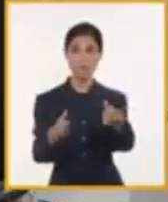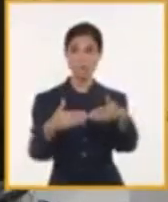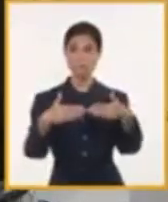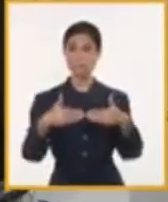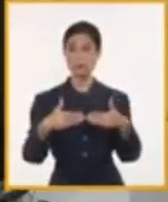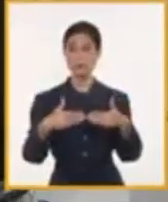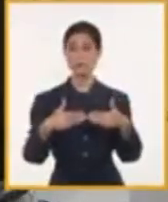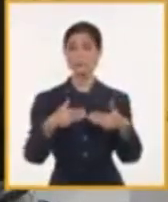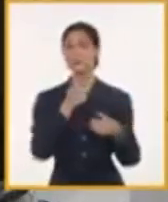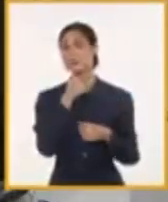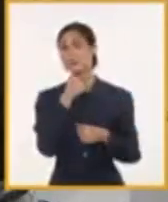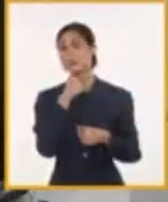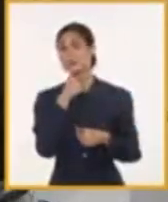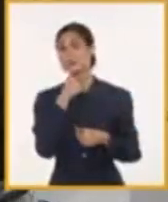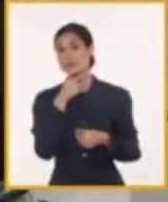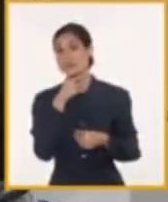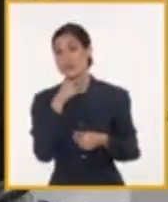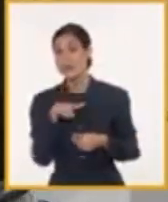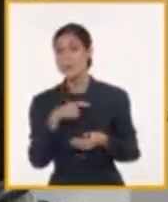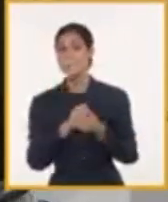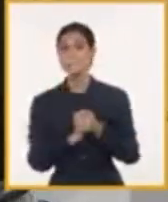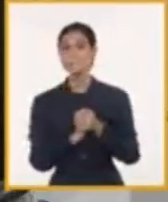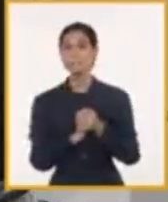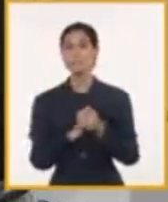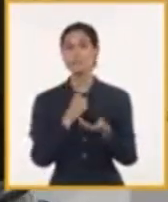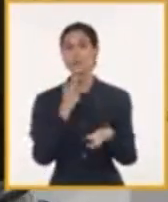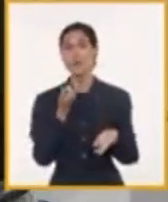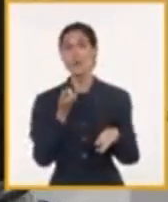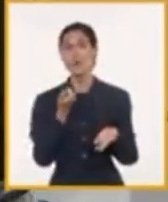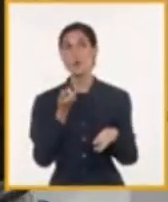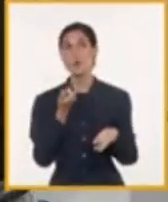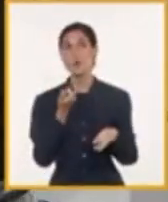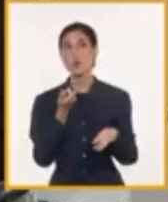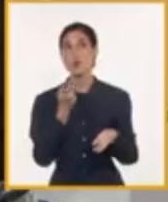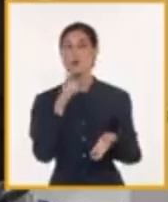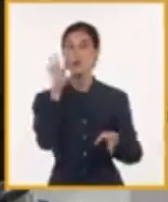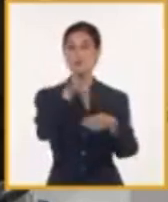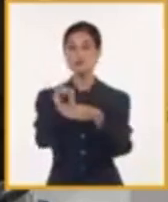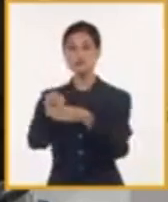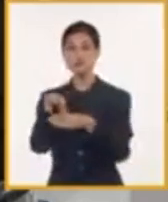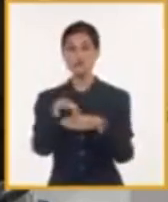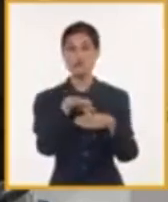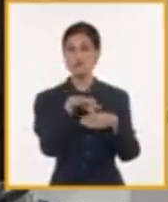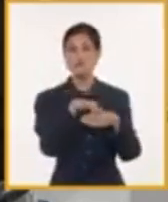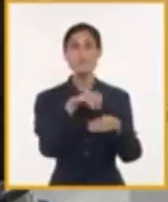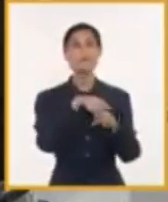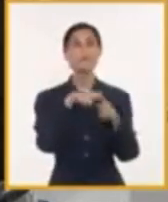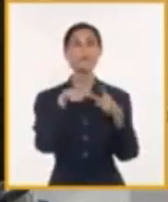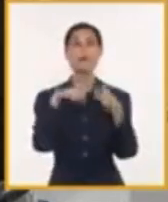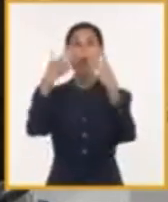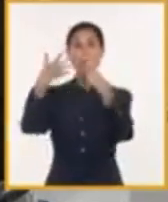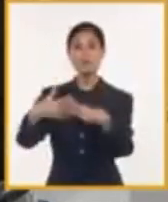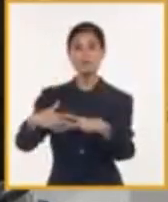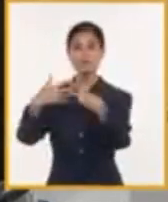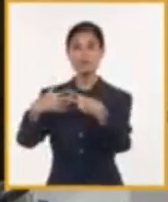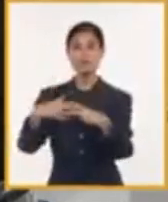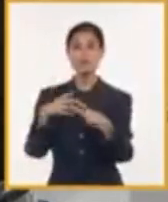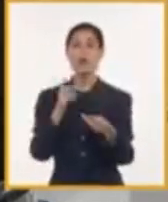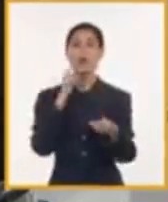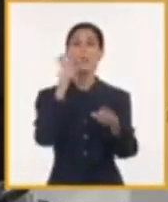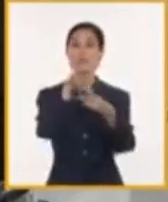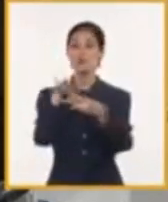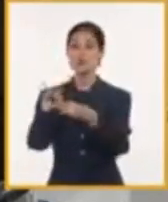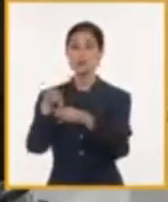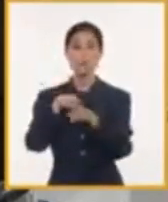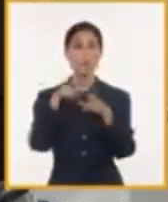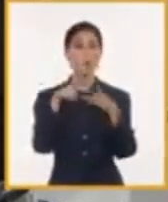desove, que es donde se logran las semillas para la siembra, el cultivo, la captura, la